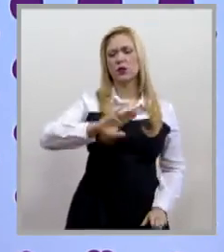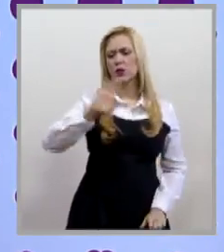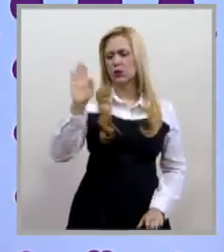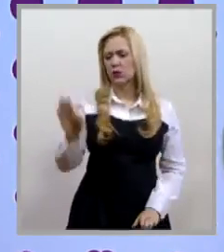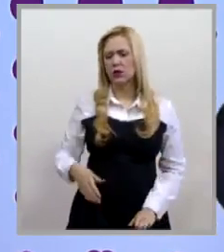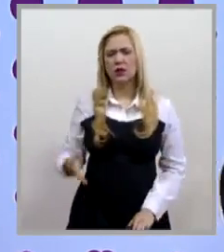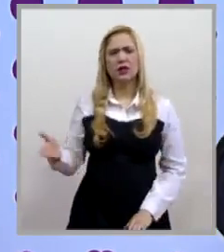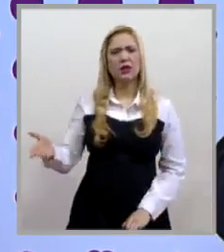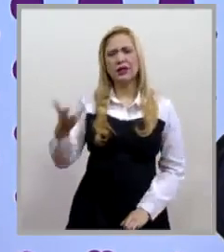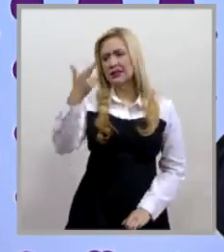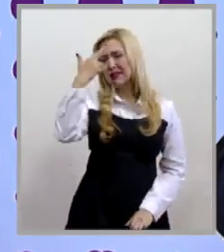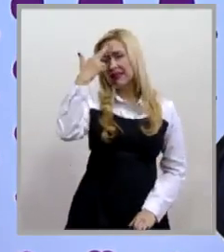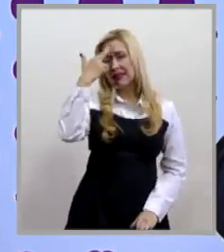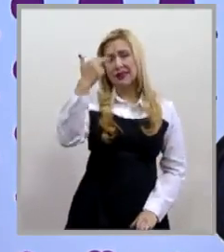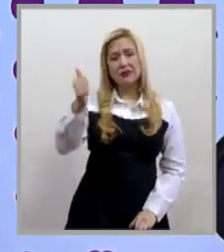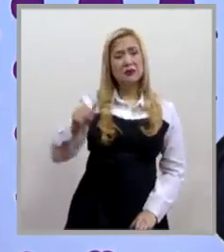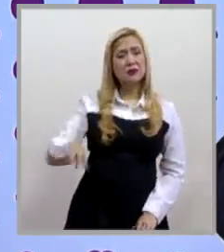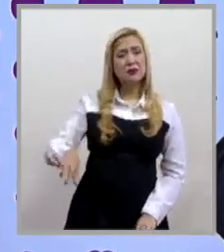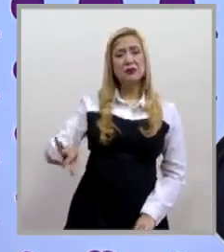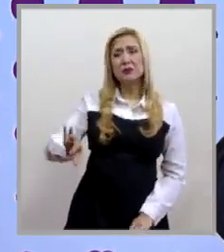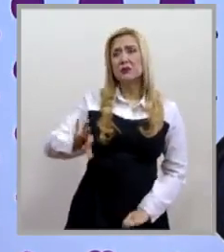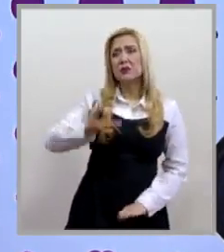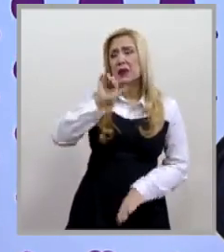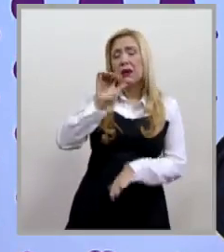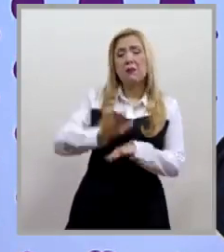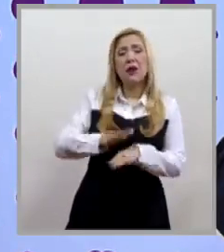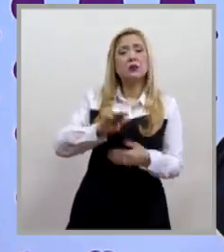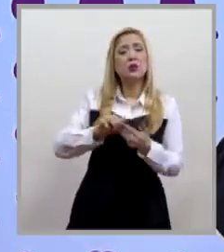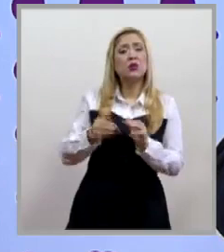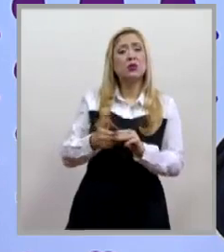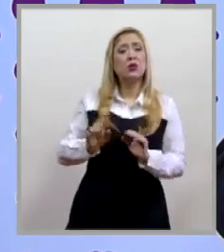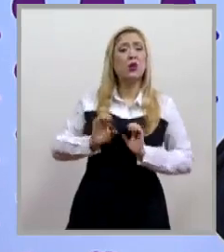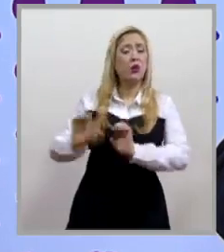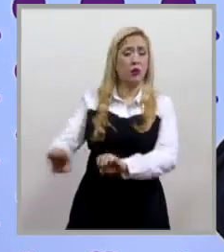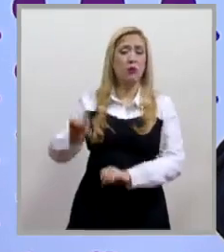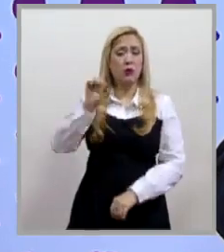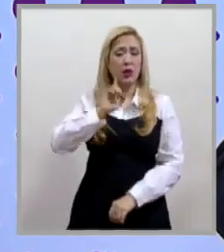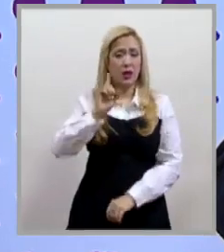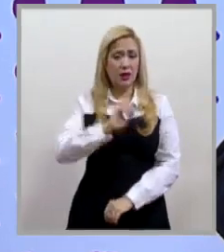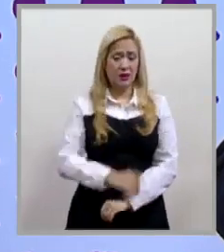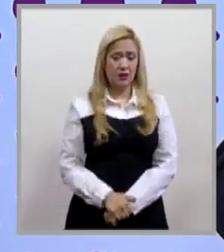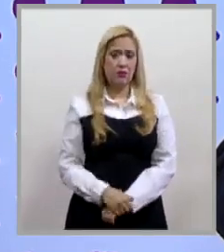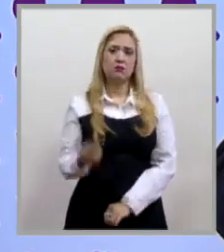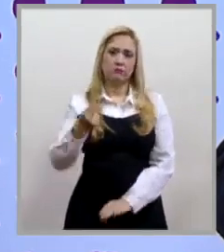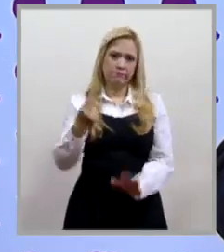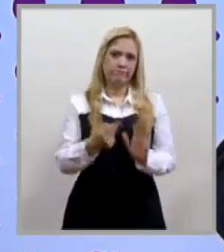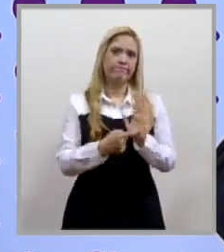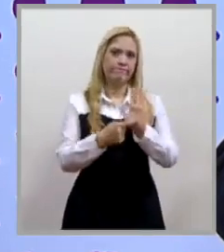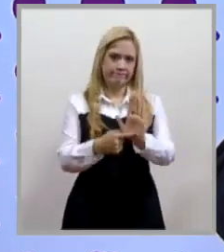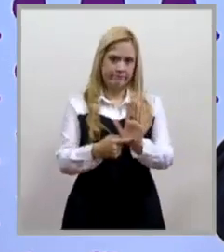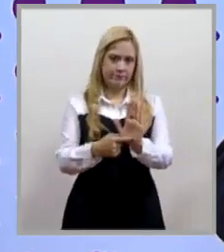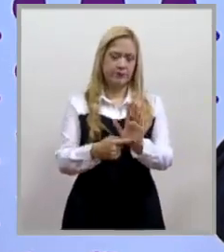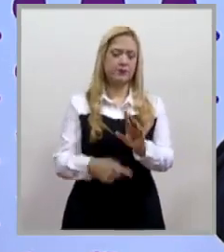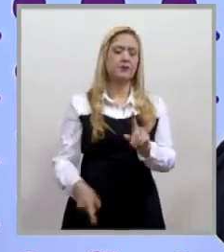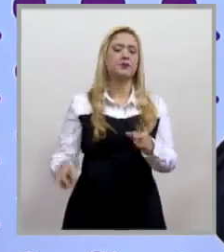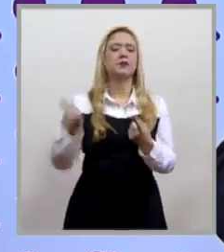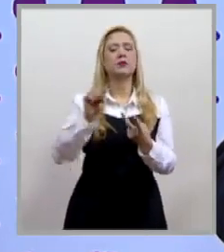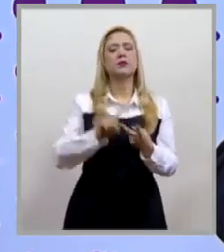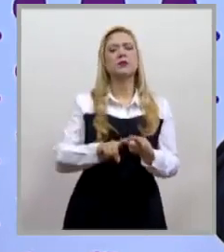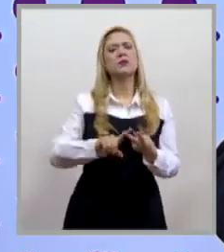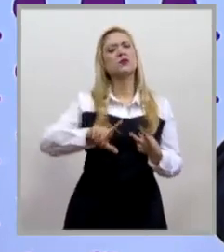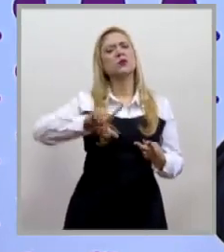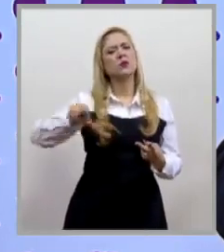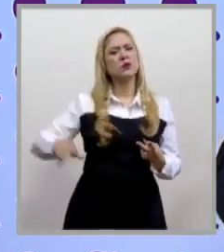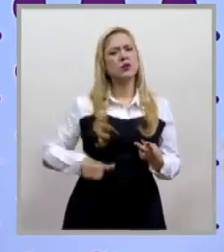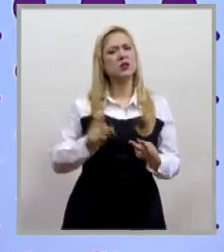qué? Por la simple y sencilla razón de que es mujer. Entonces hay que visibilizarlo. Después, también